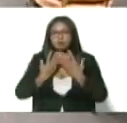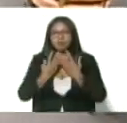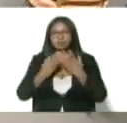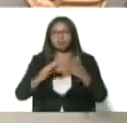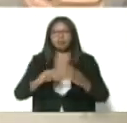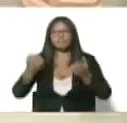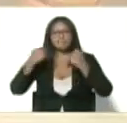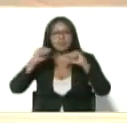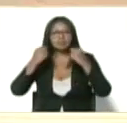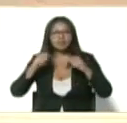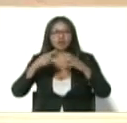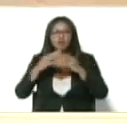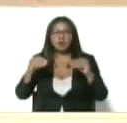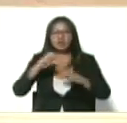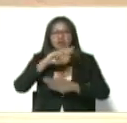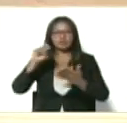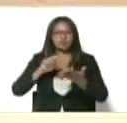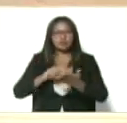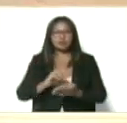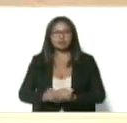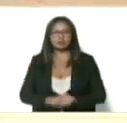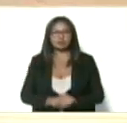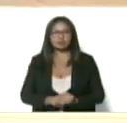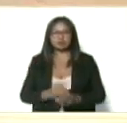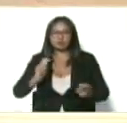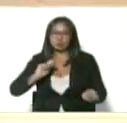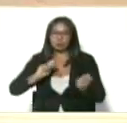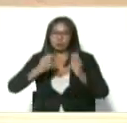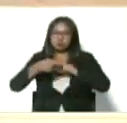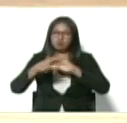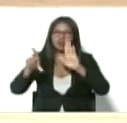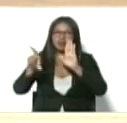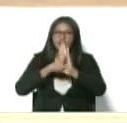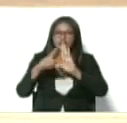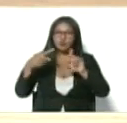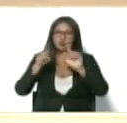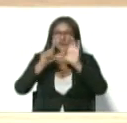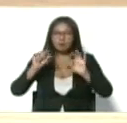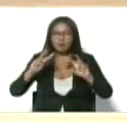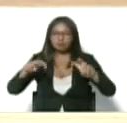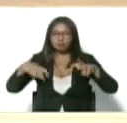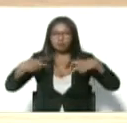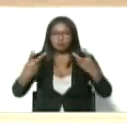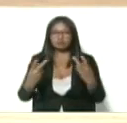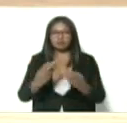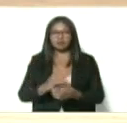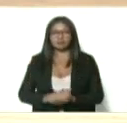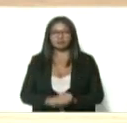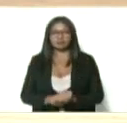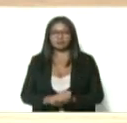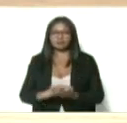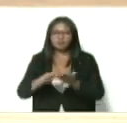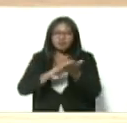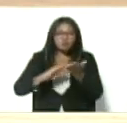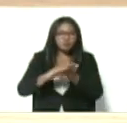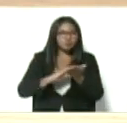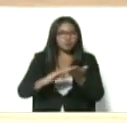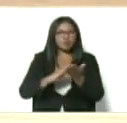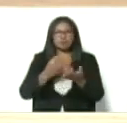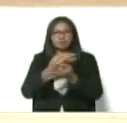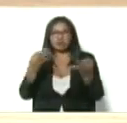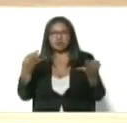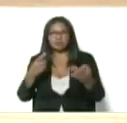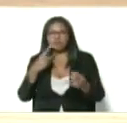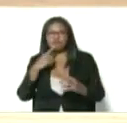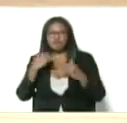necesidad nacional se conviertan en leyes de la república actualizada perfeccionada y mejorada es una buena